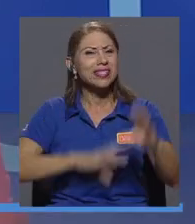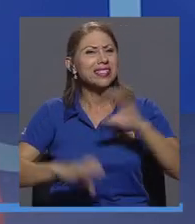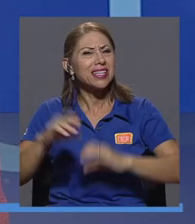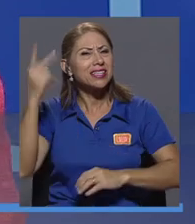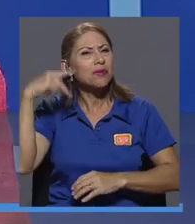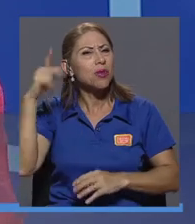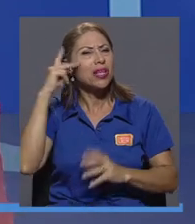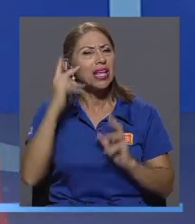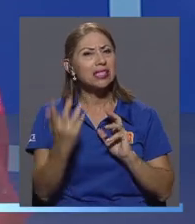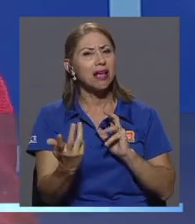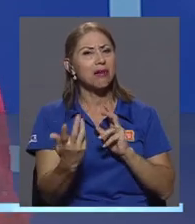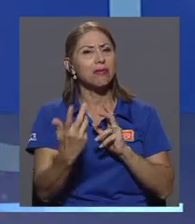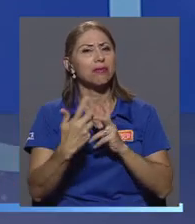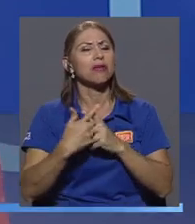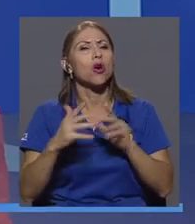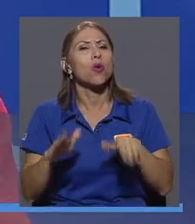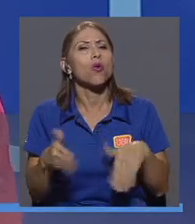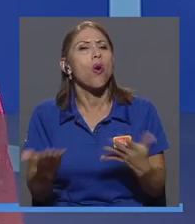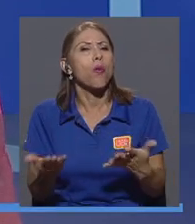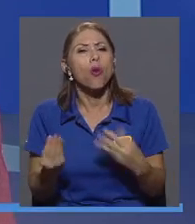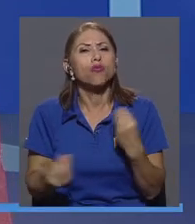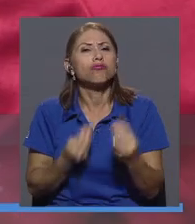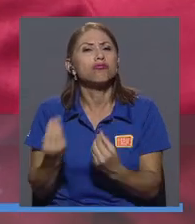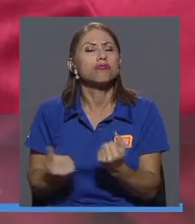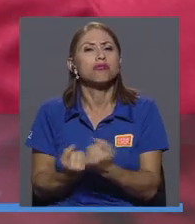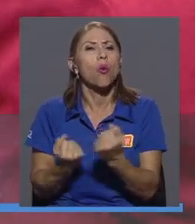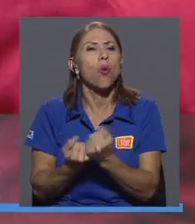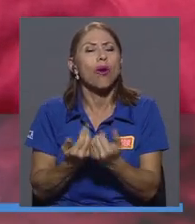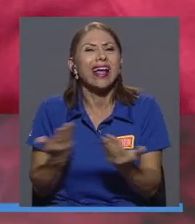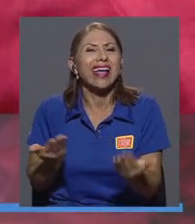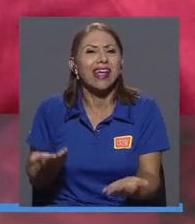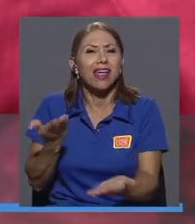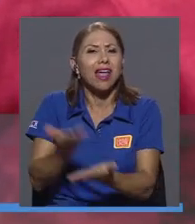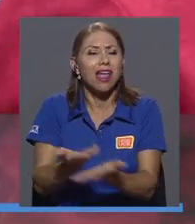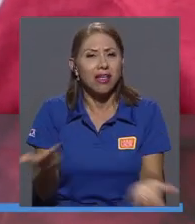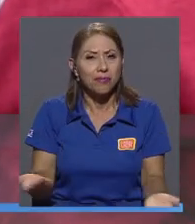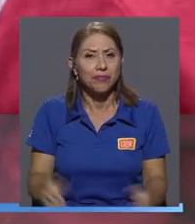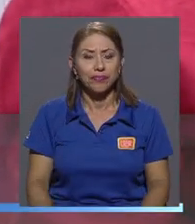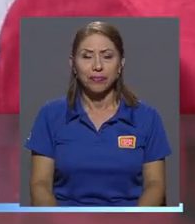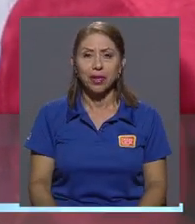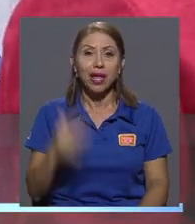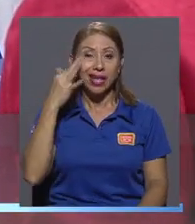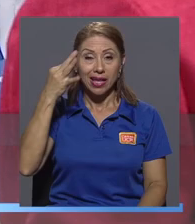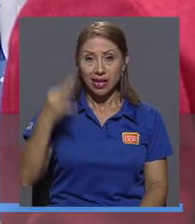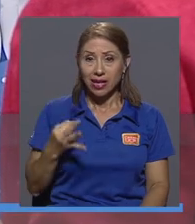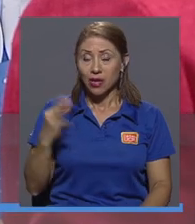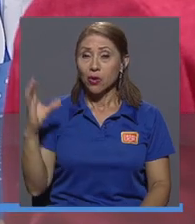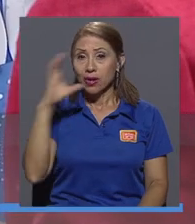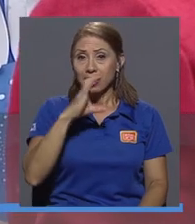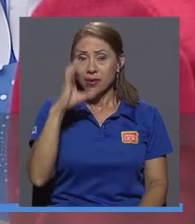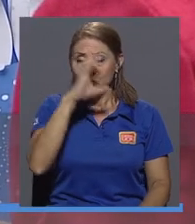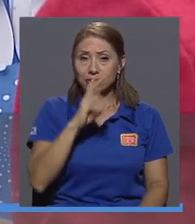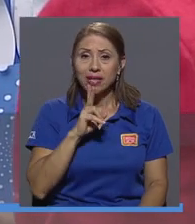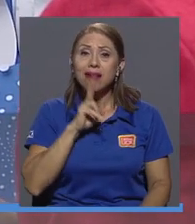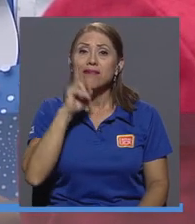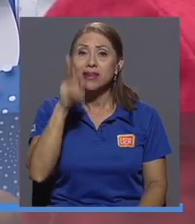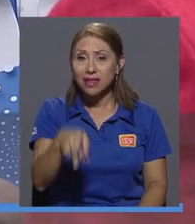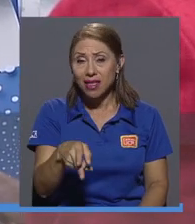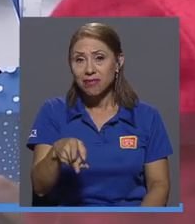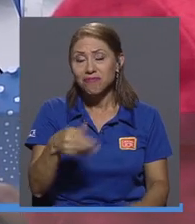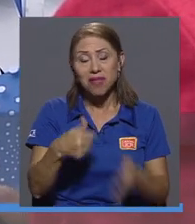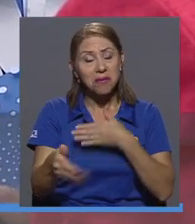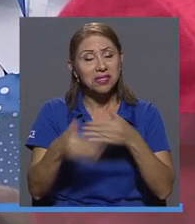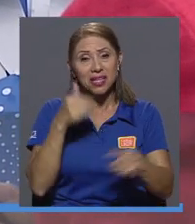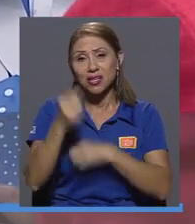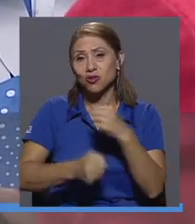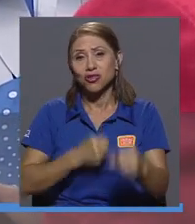están adaptando a esto o que están aportando creo que la búsqueda de la verdad es algo que a pesar de los años